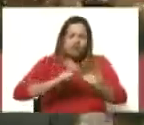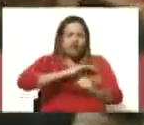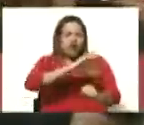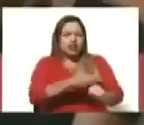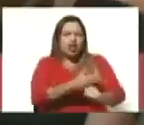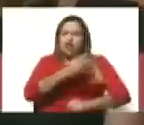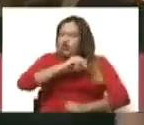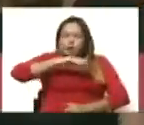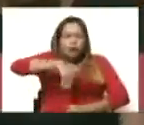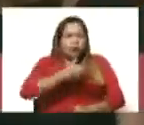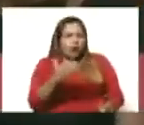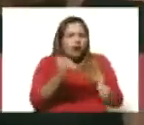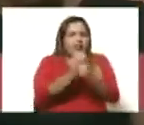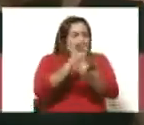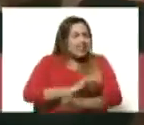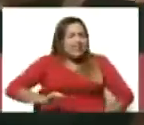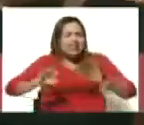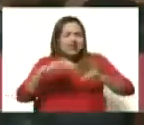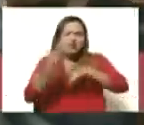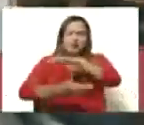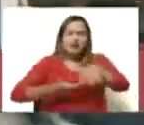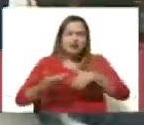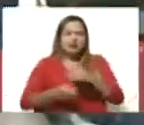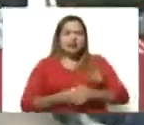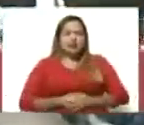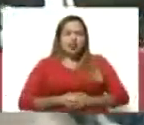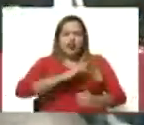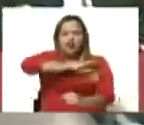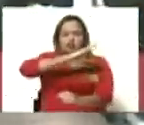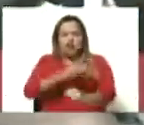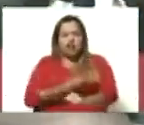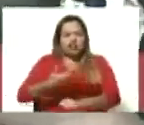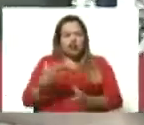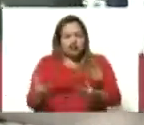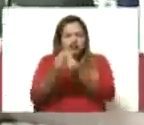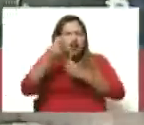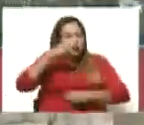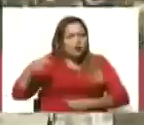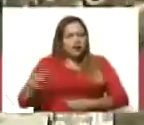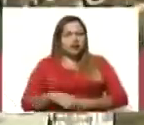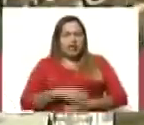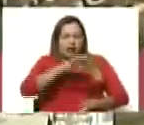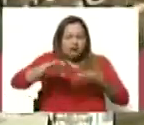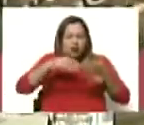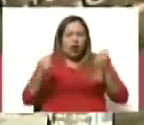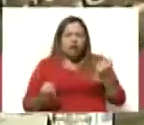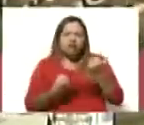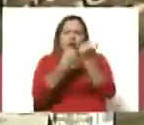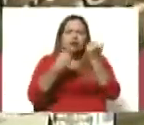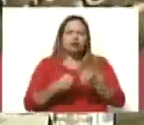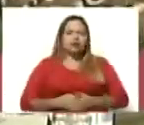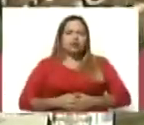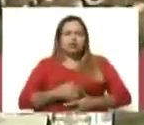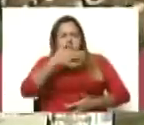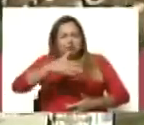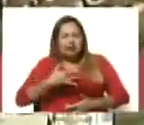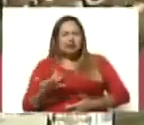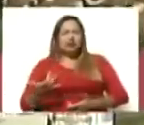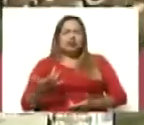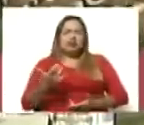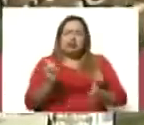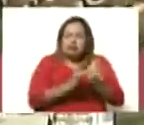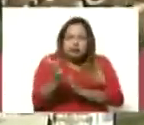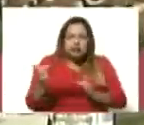No podrá ninguna circunstancia con la fuerza de nuestro pueblo, el espíritu solidario, el espíritu cristiano,